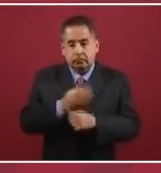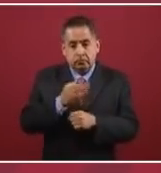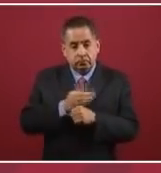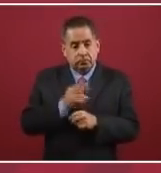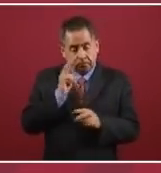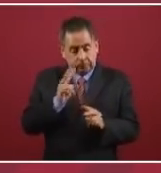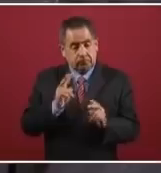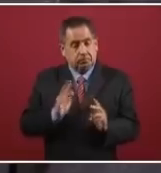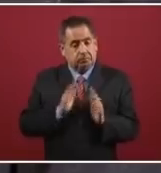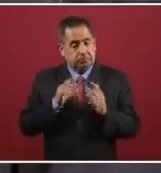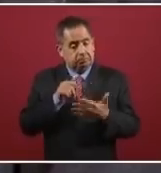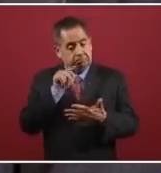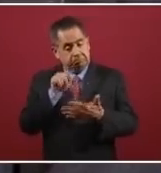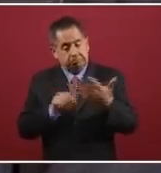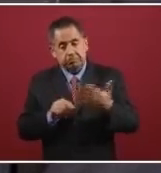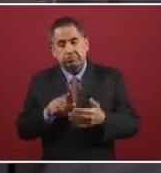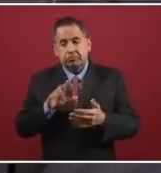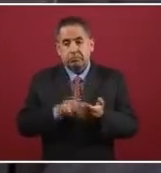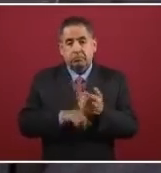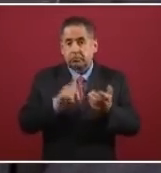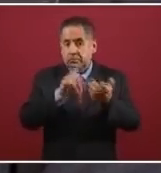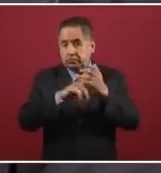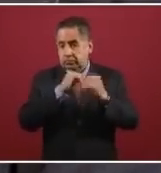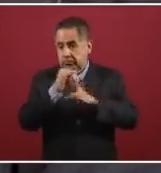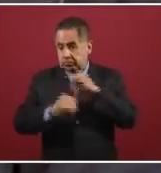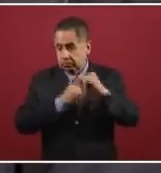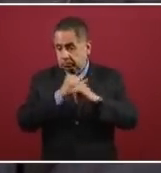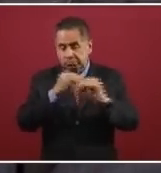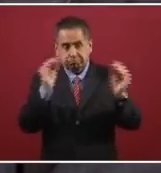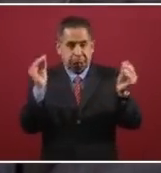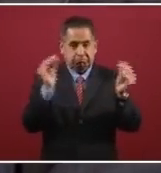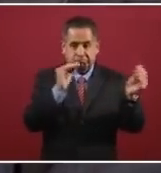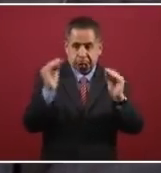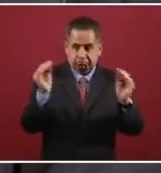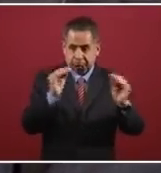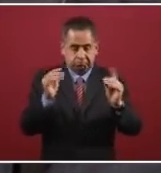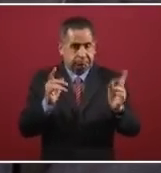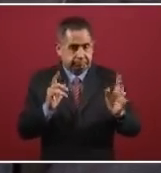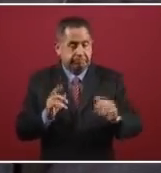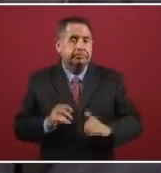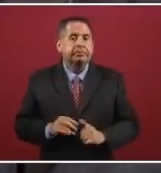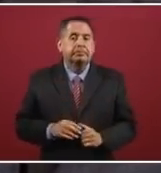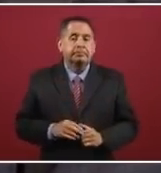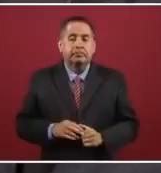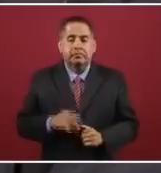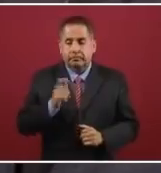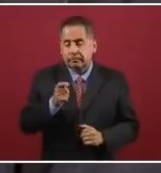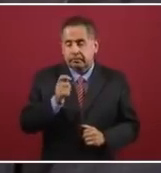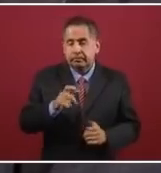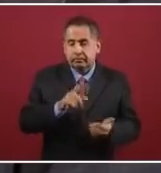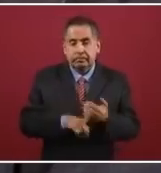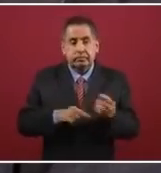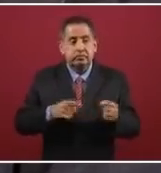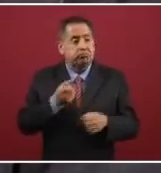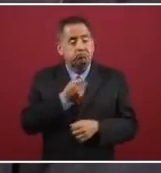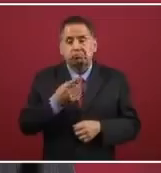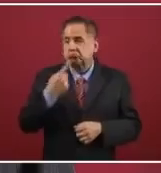presentando. Hay un debate internacional y sí hay